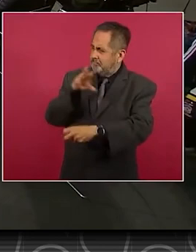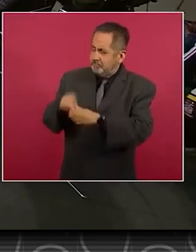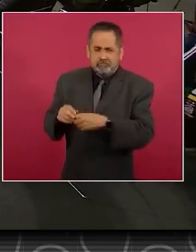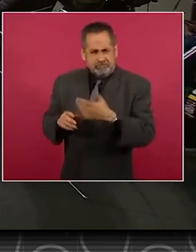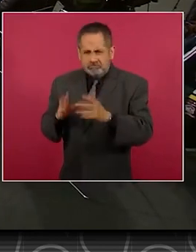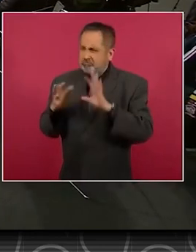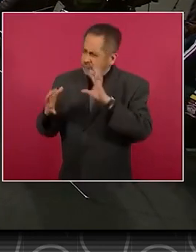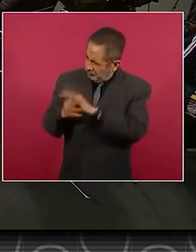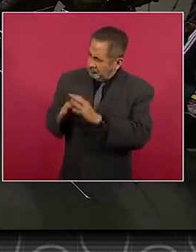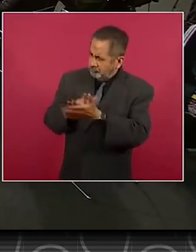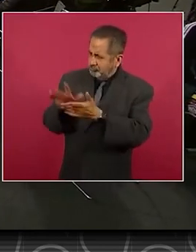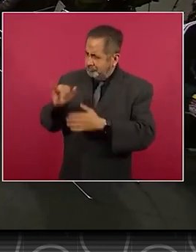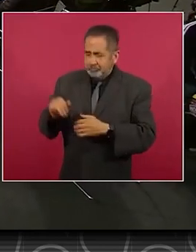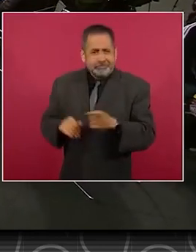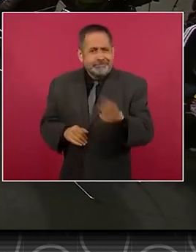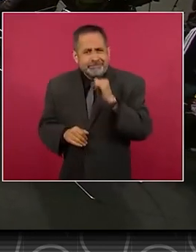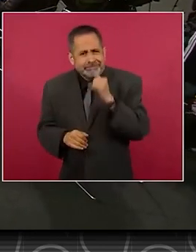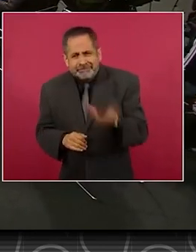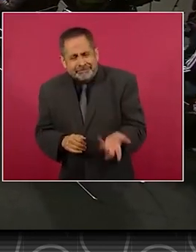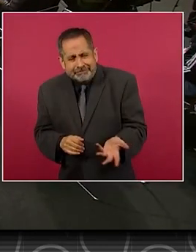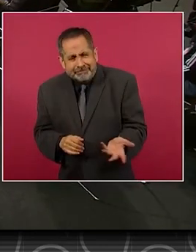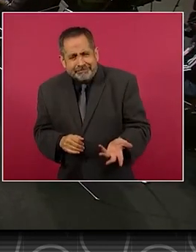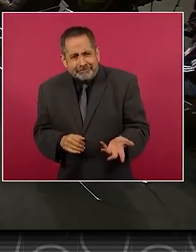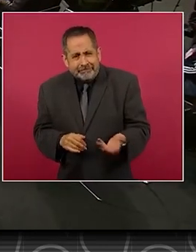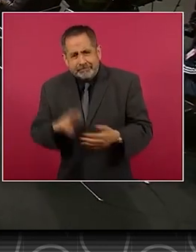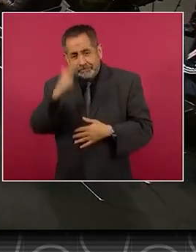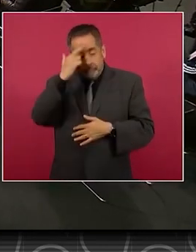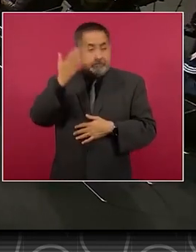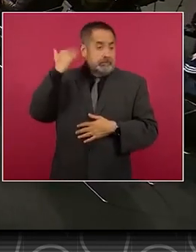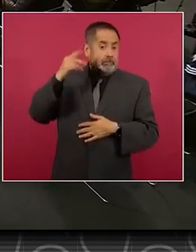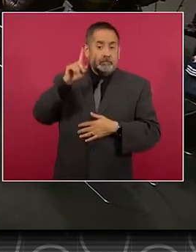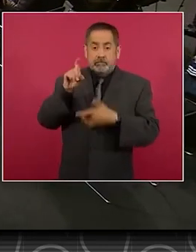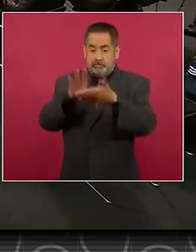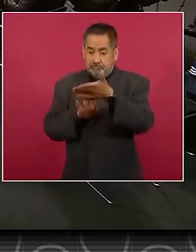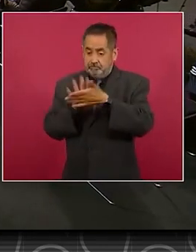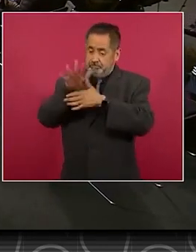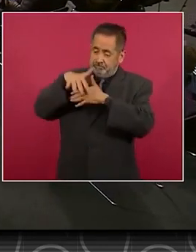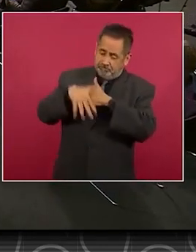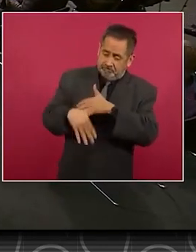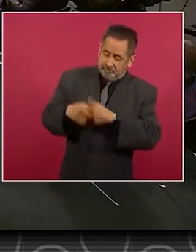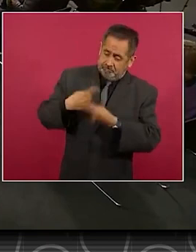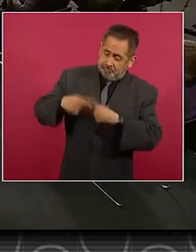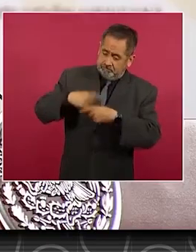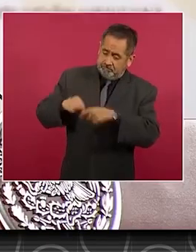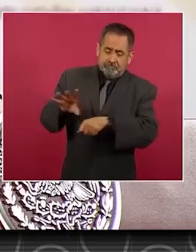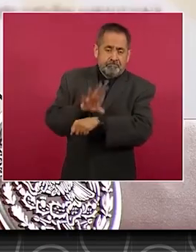hidroeléctricas se hicieron en gobiernos del PRI,